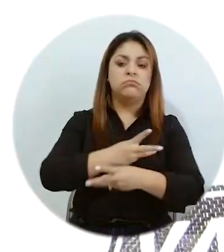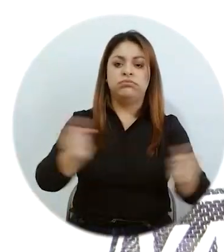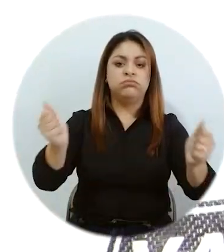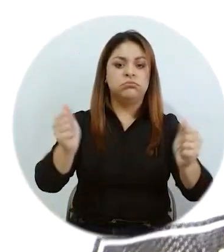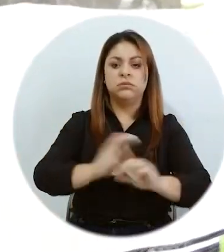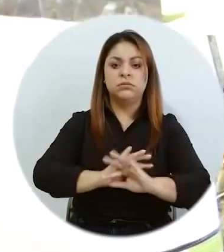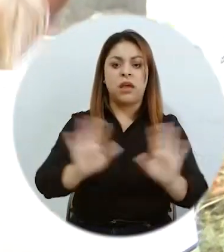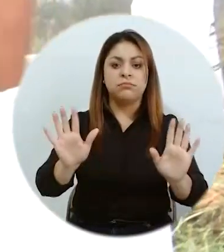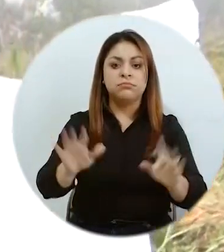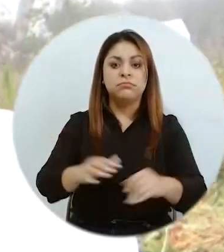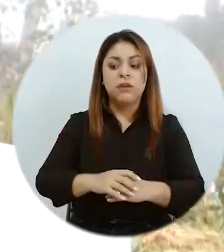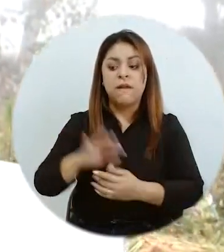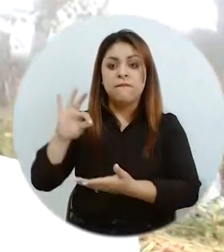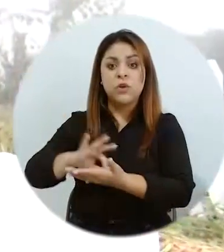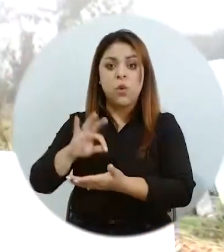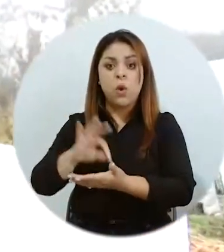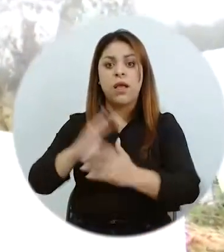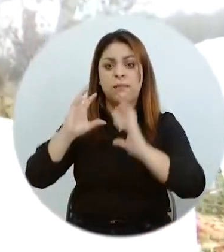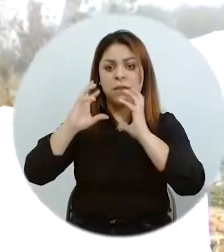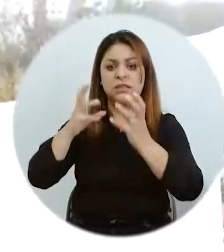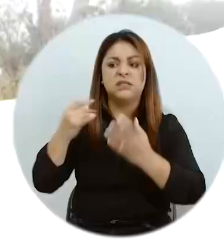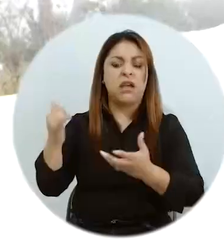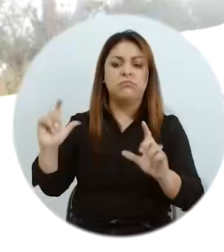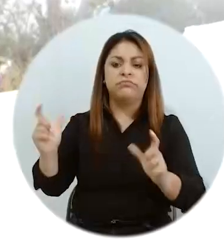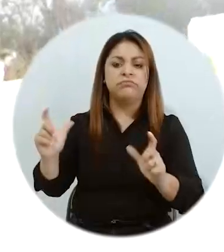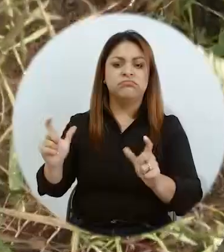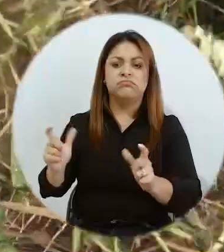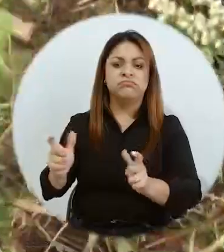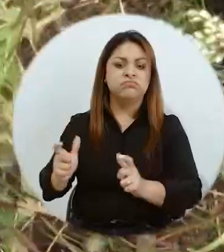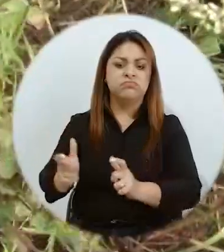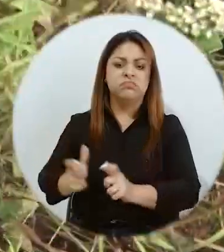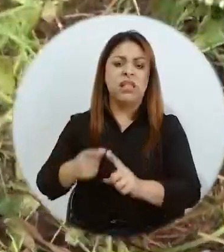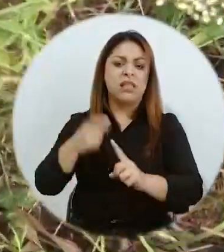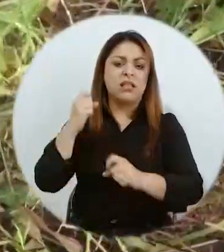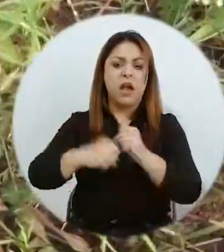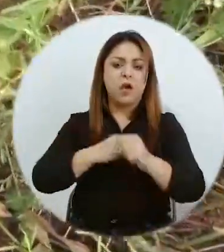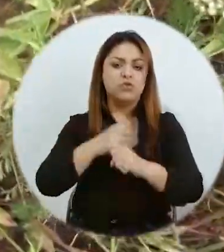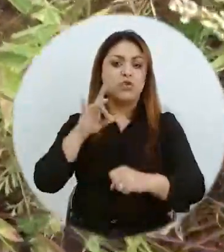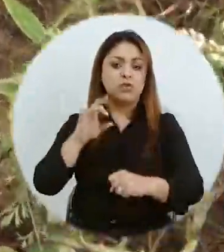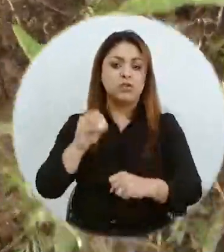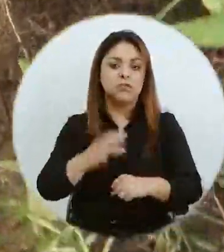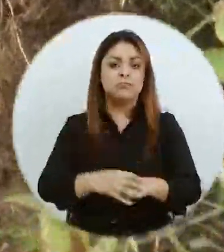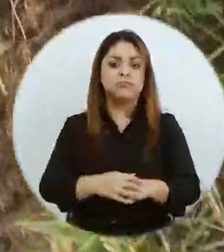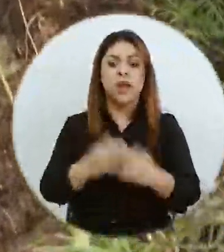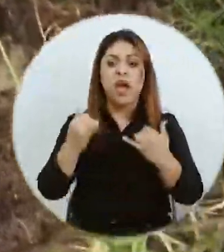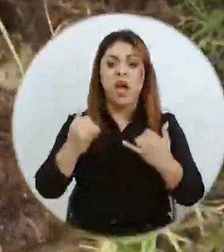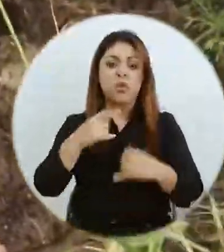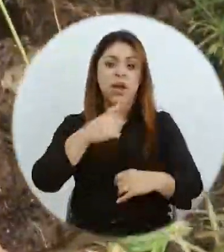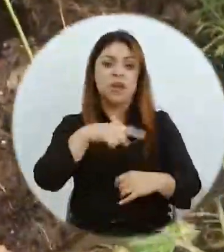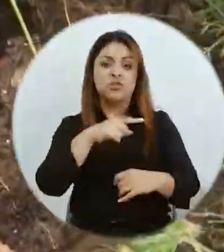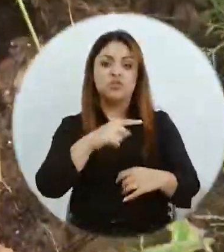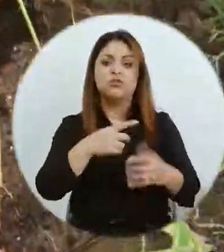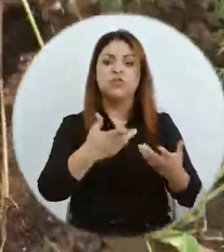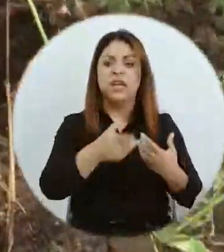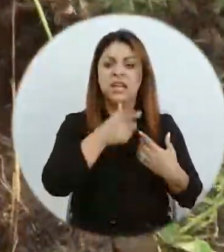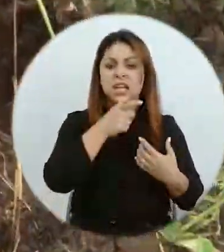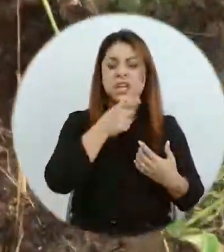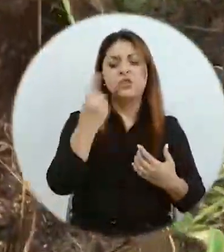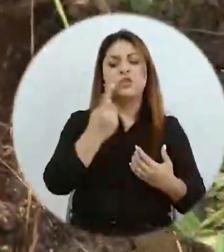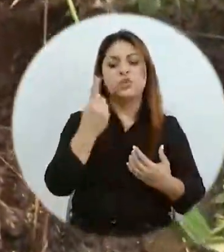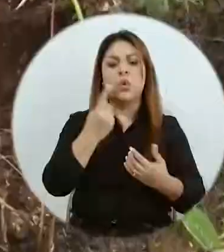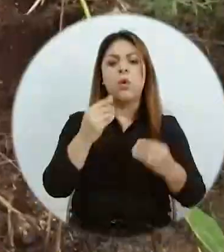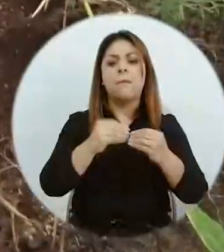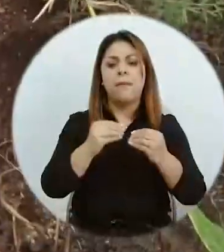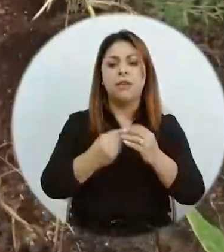frijolero y el sector maicero venían sufriendo eso de los años 80. Lo que queda es básicamente el sector que abastece la producción de hortalizas